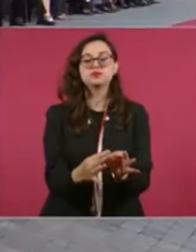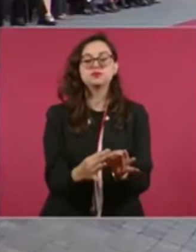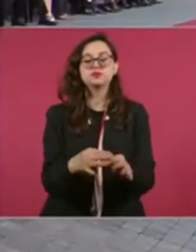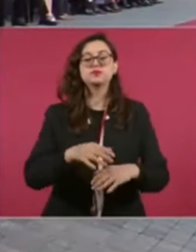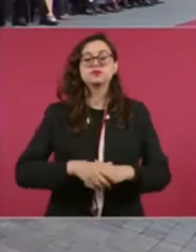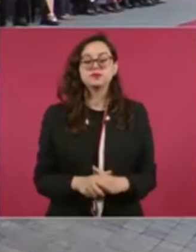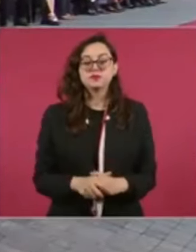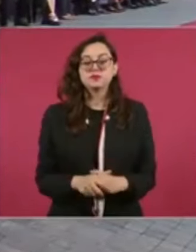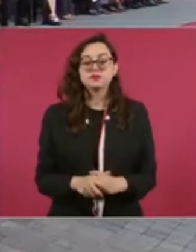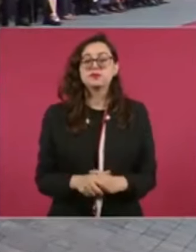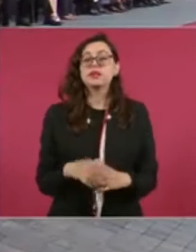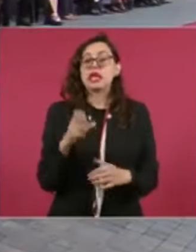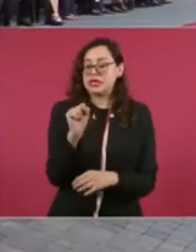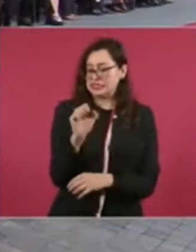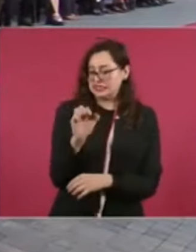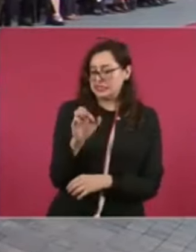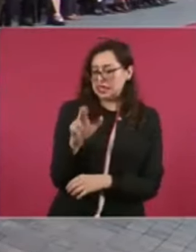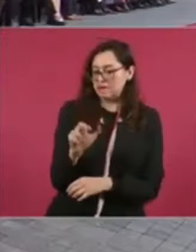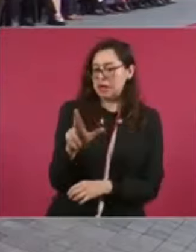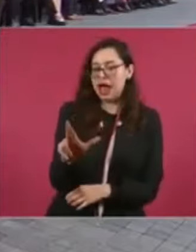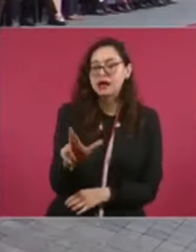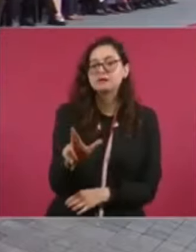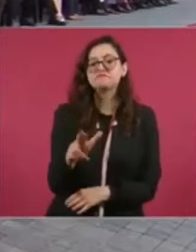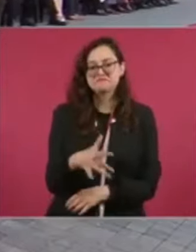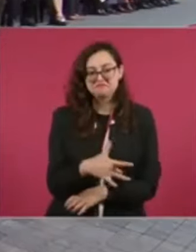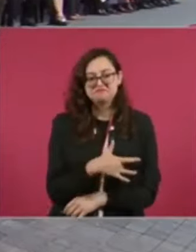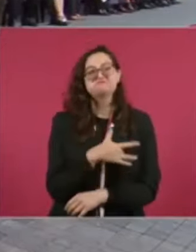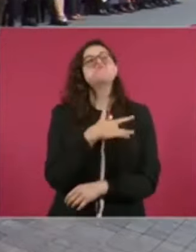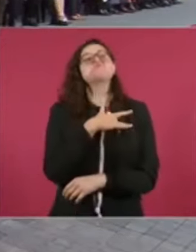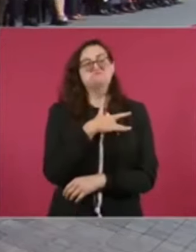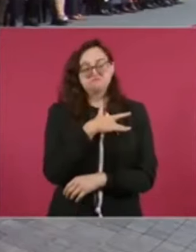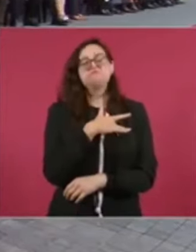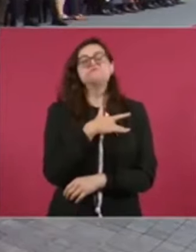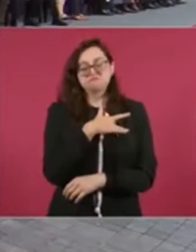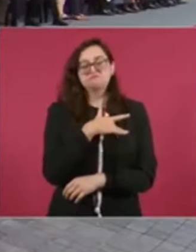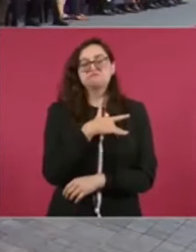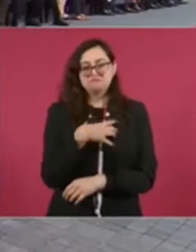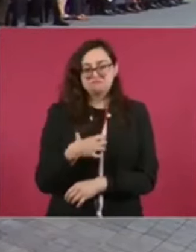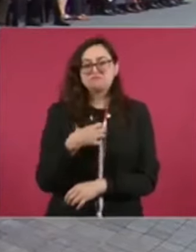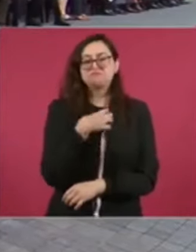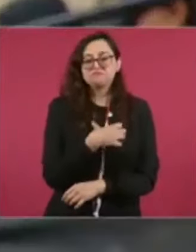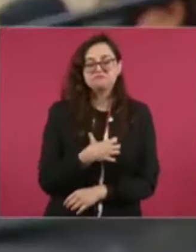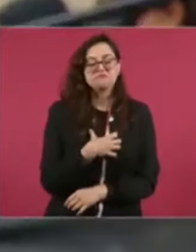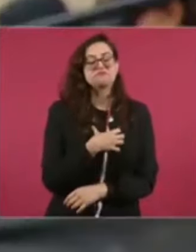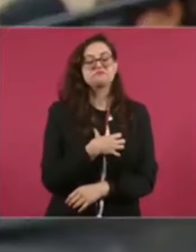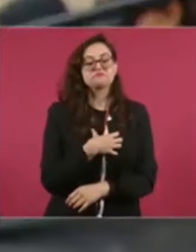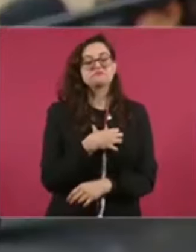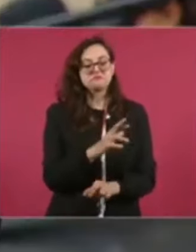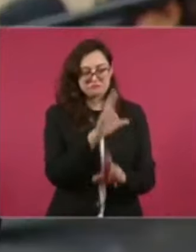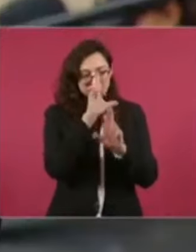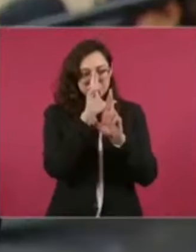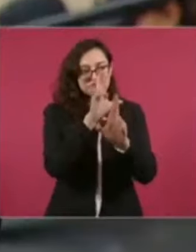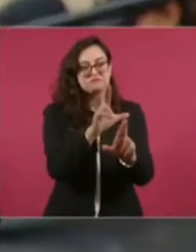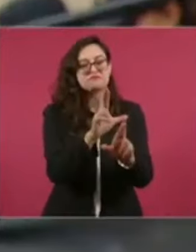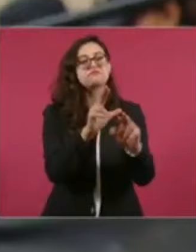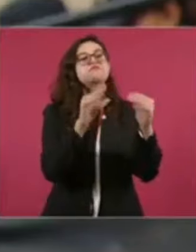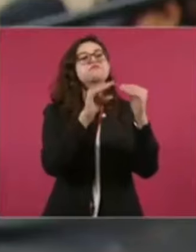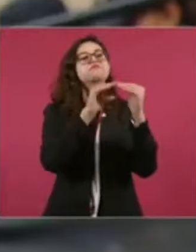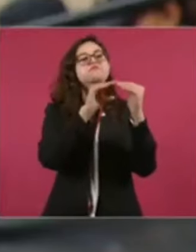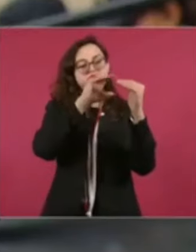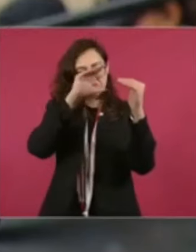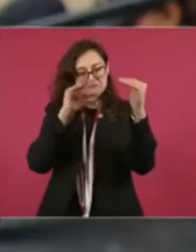la Secretaría de Marina Armada de México celebra el hecho y otorga la demostración de respeto y subordinación a quien